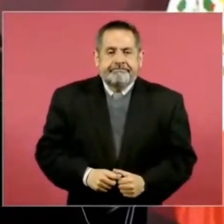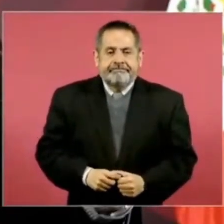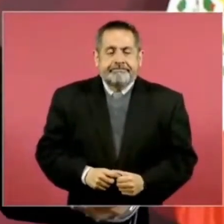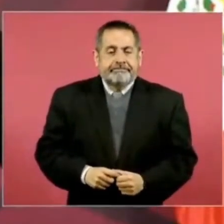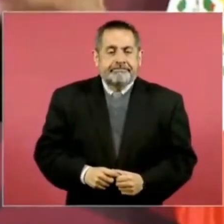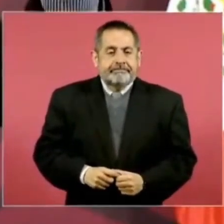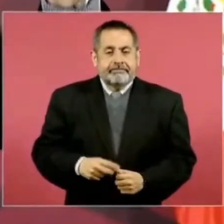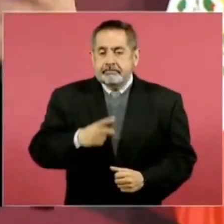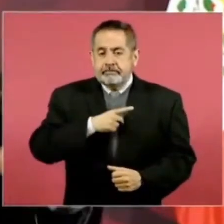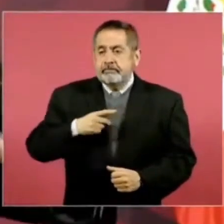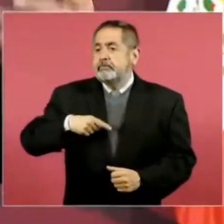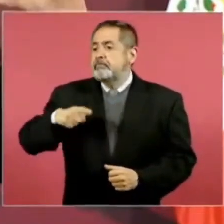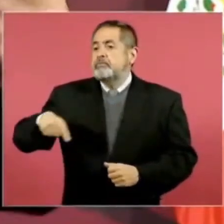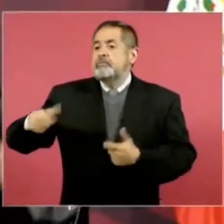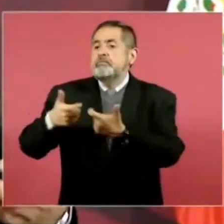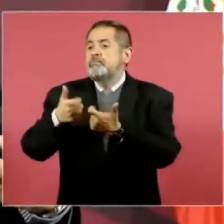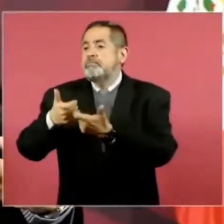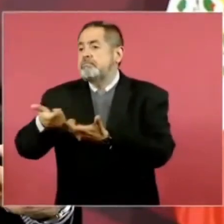en deuda pública